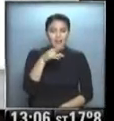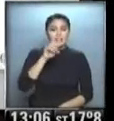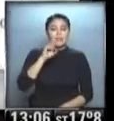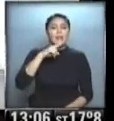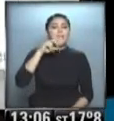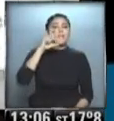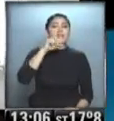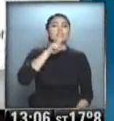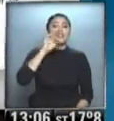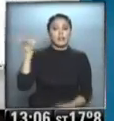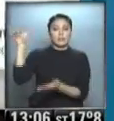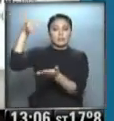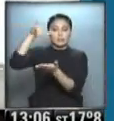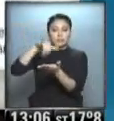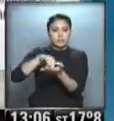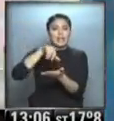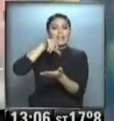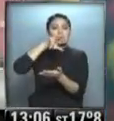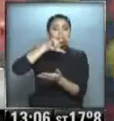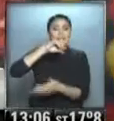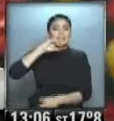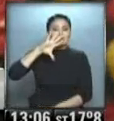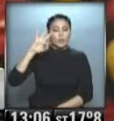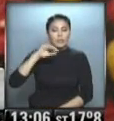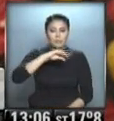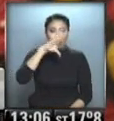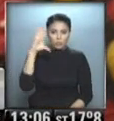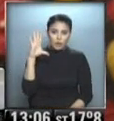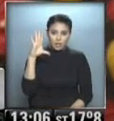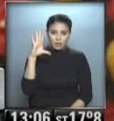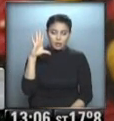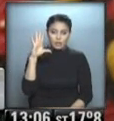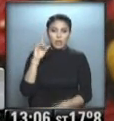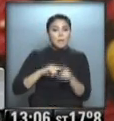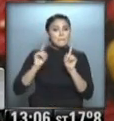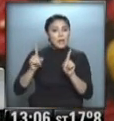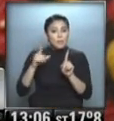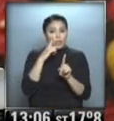Victoria, en Seychelles, a las 3:50 de la mañana. Y ese mismo día,